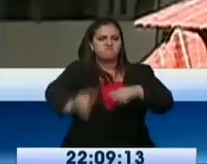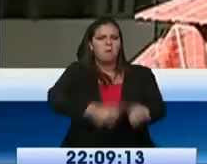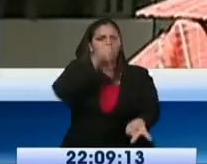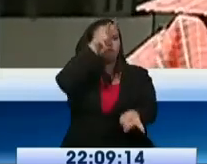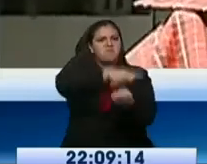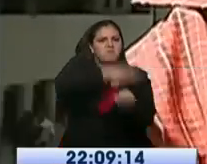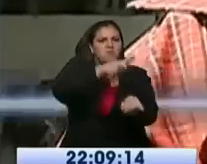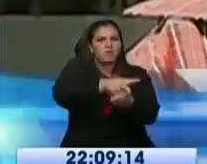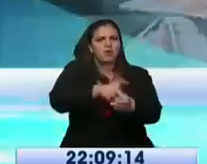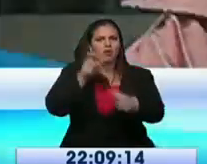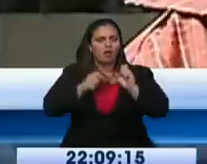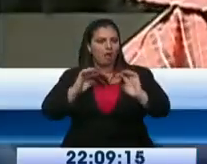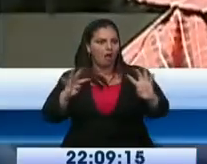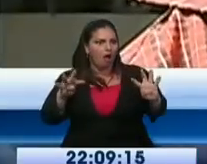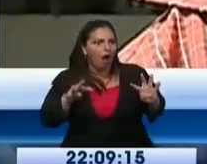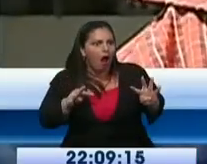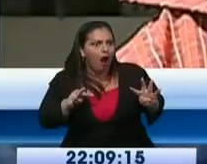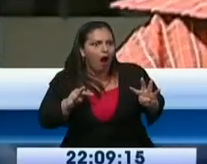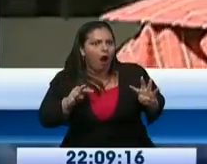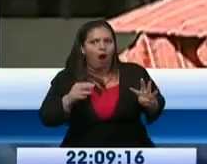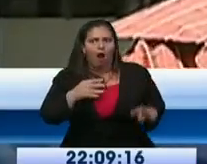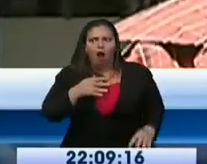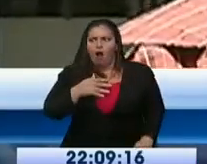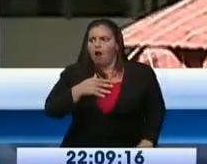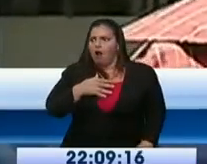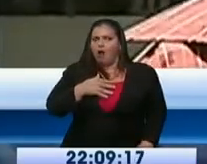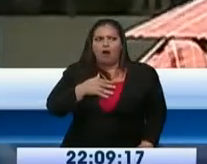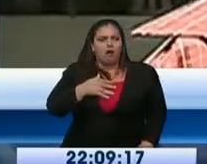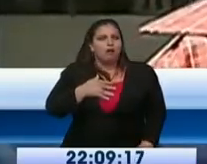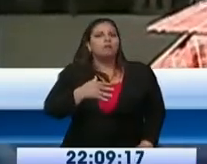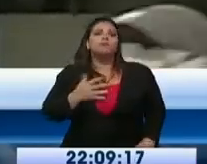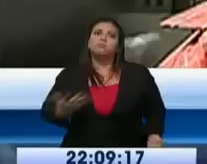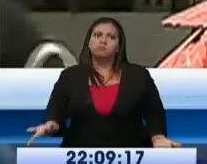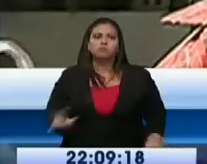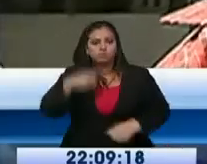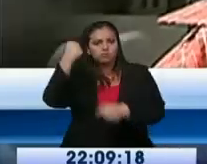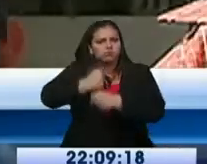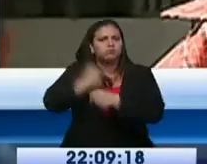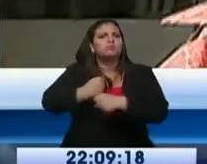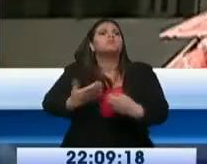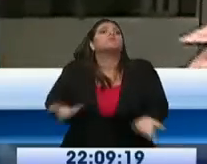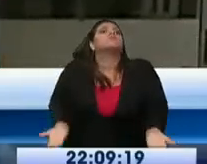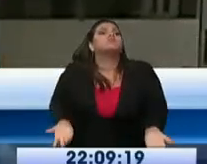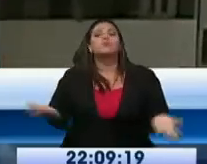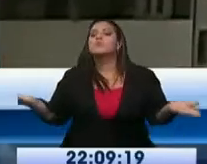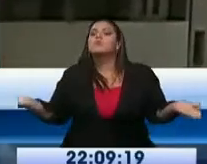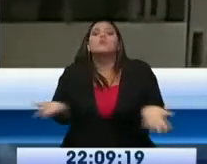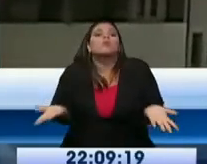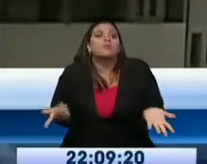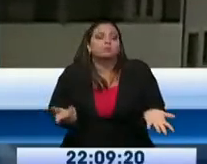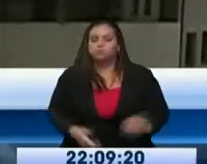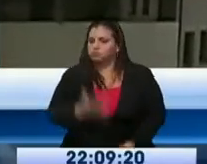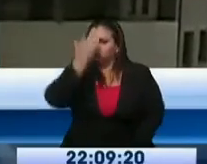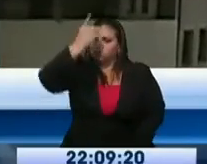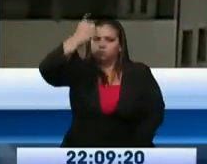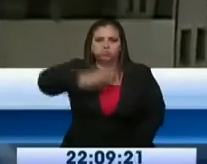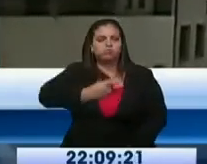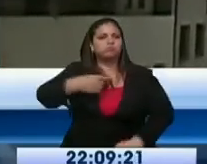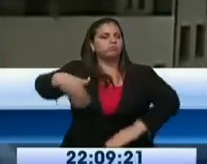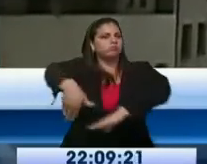alcalde, así lo vamos a tener de aquí en adelante, porque todas necesitamos. ¿Se les llevan detenidos? Pues nos llevarán, igual vamos a salir.